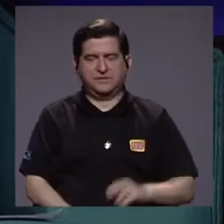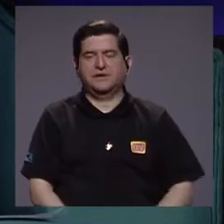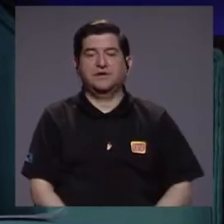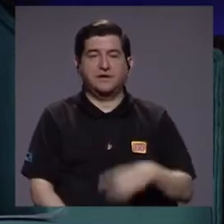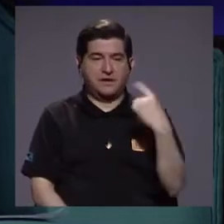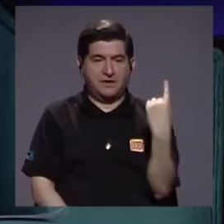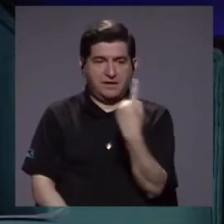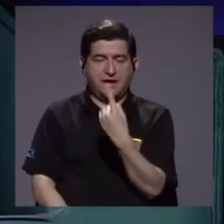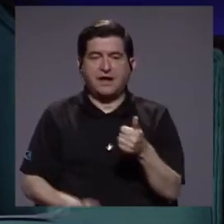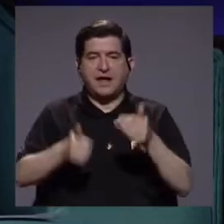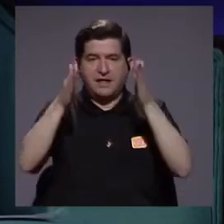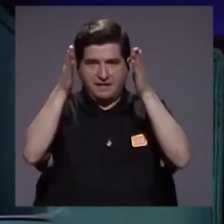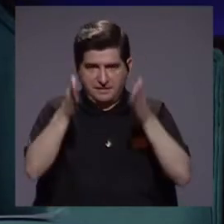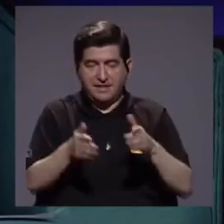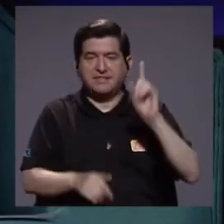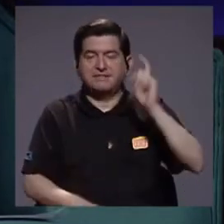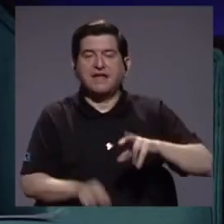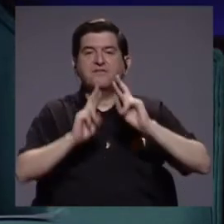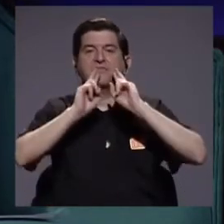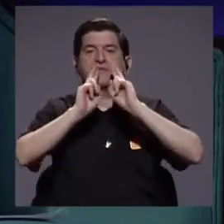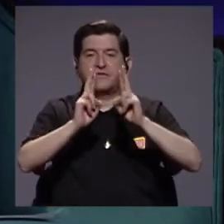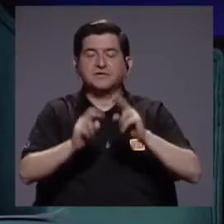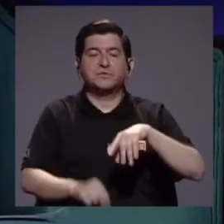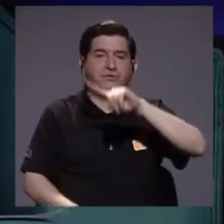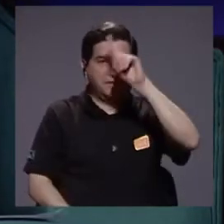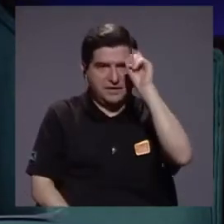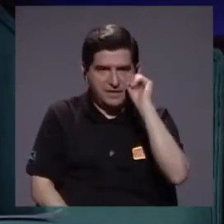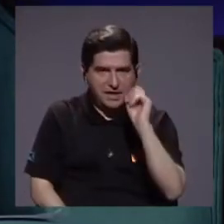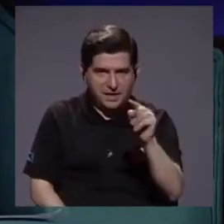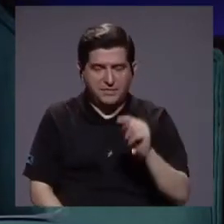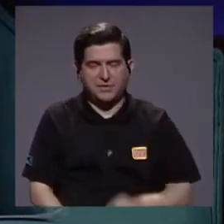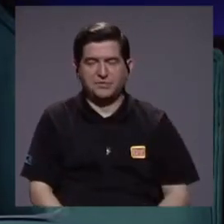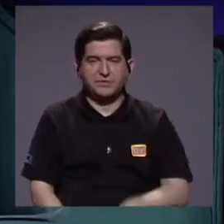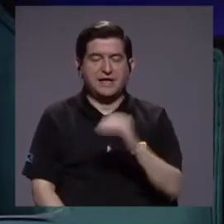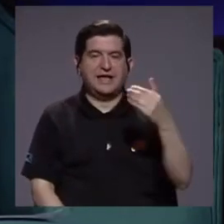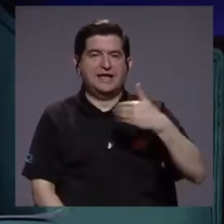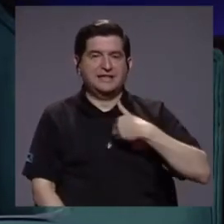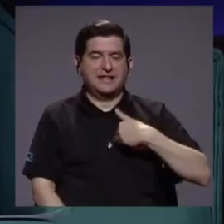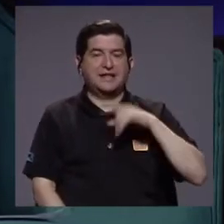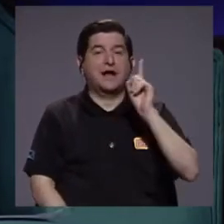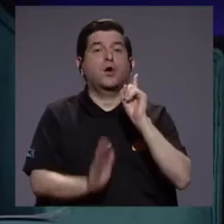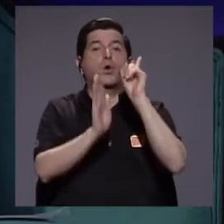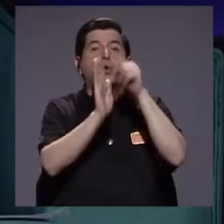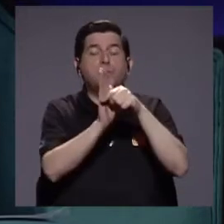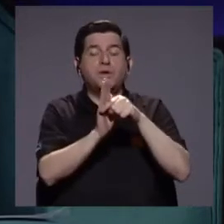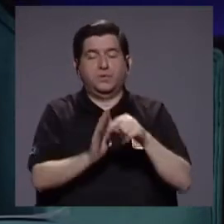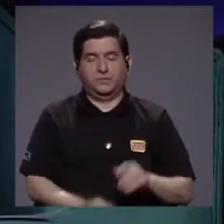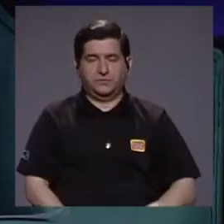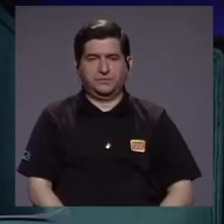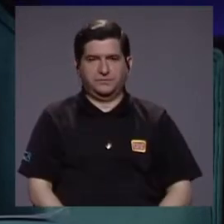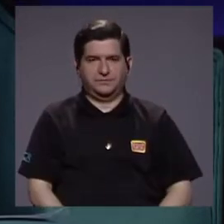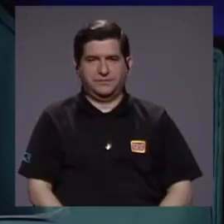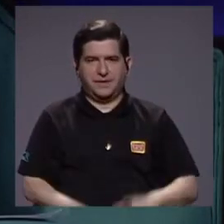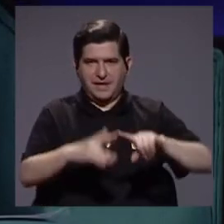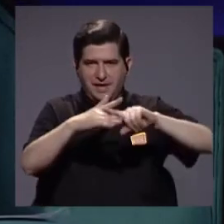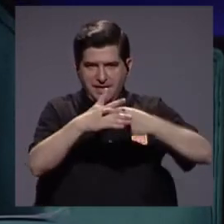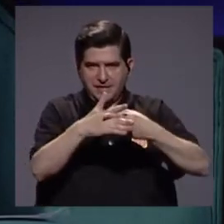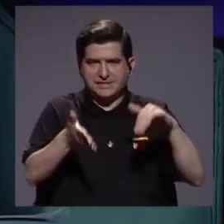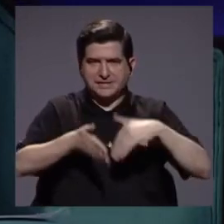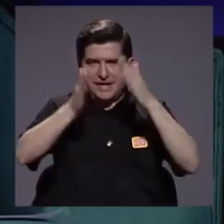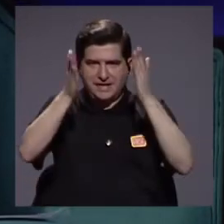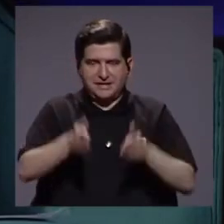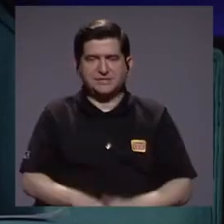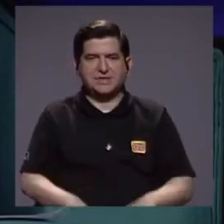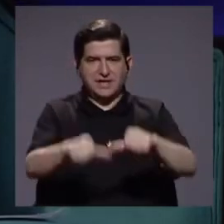Cada candidato o candidata deberá responder a sus preguntas y contarán con un minuto para hacerlo. Iniciamos con el